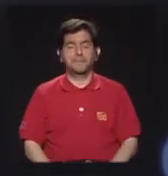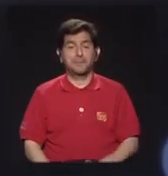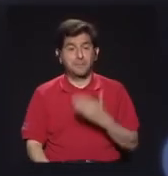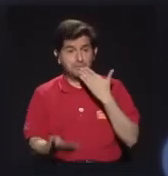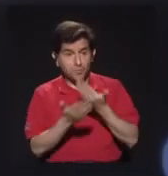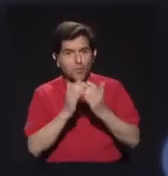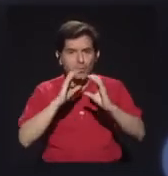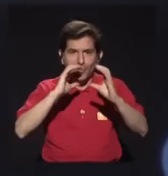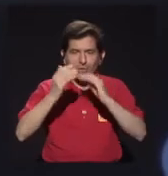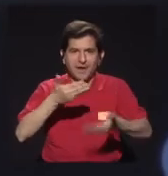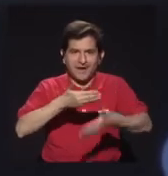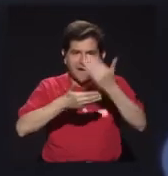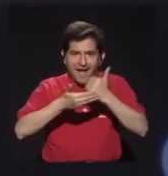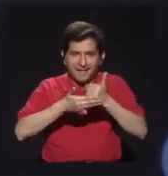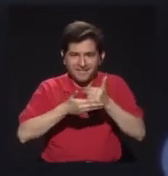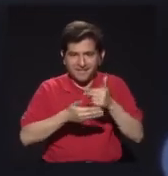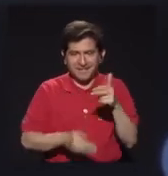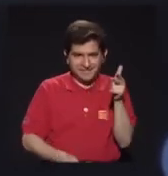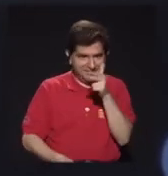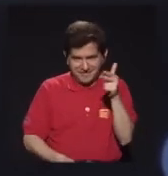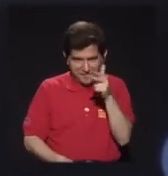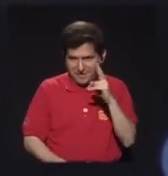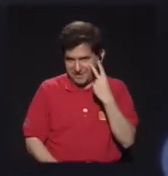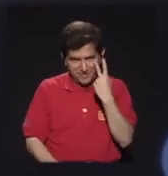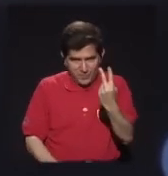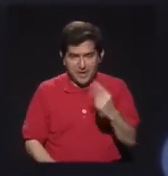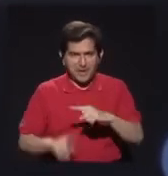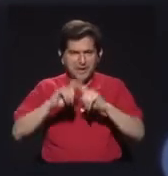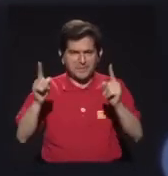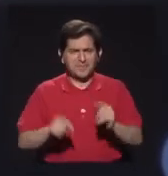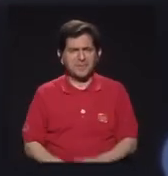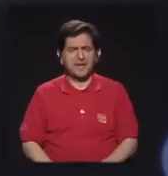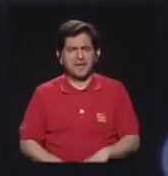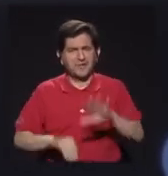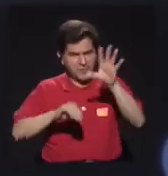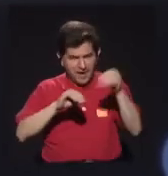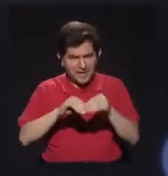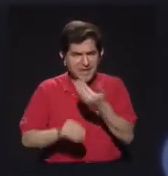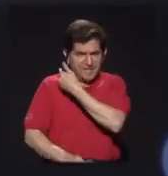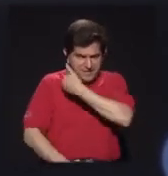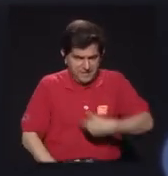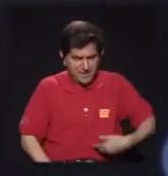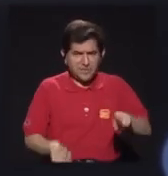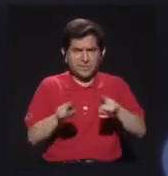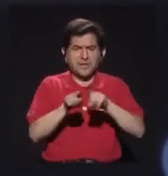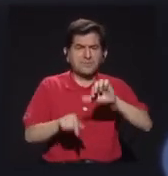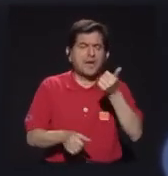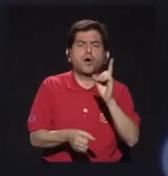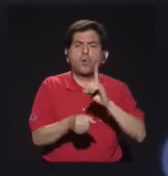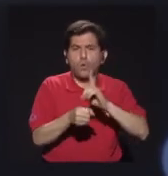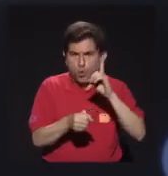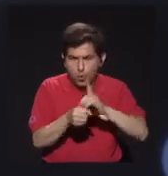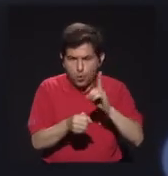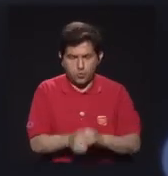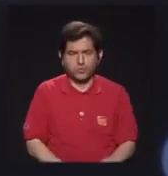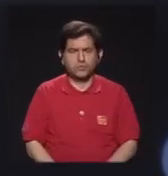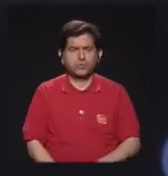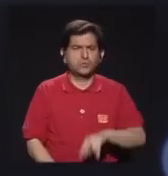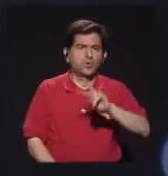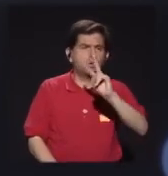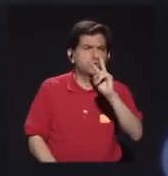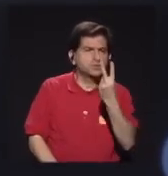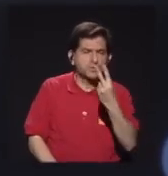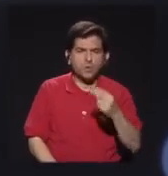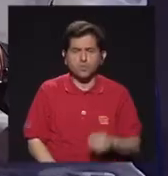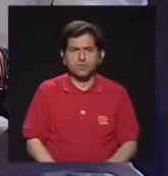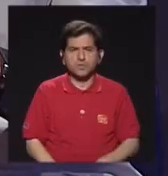buena la conversación fuera cámara verdad además de este presidente también quedó el otro diputado como en una segunda